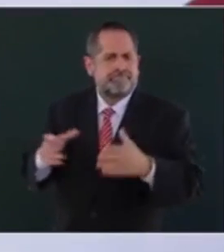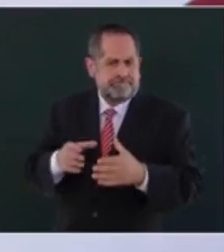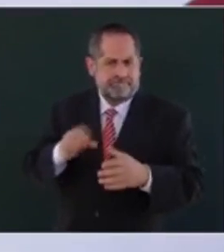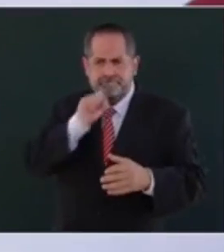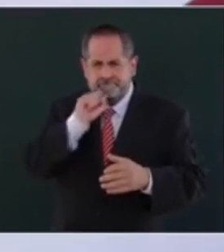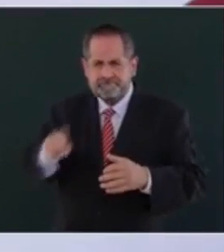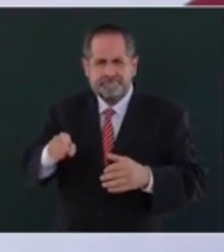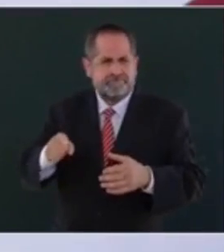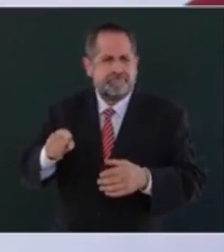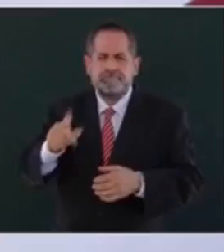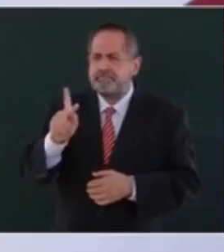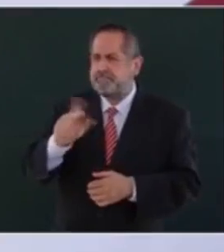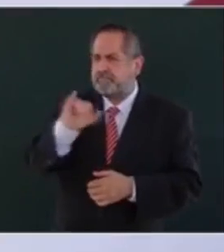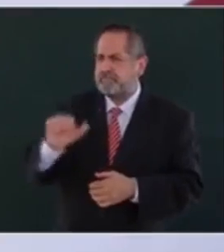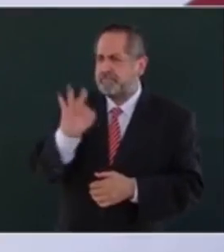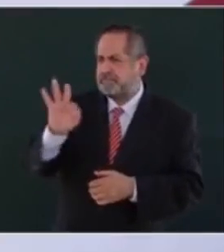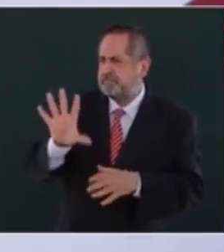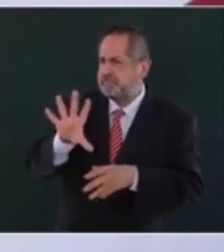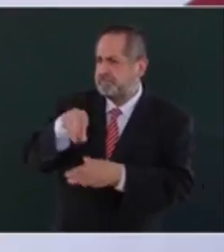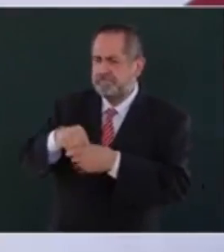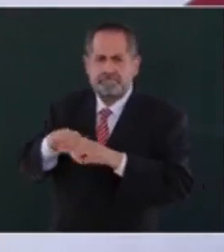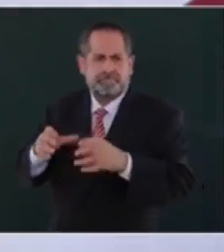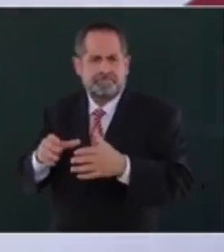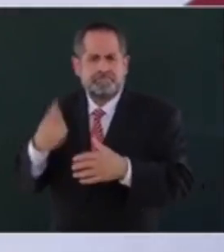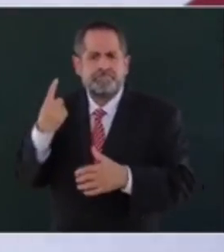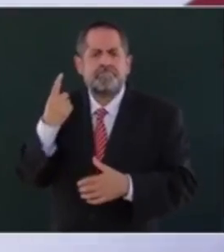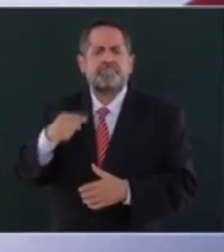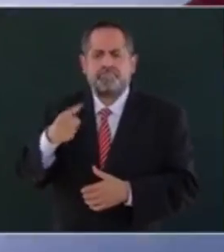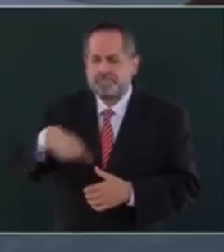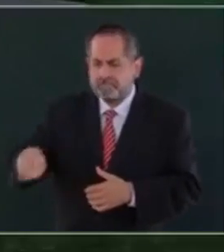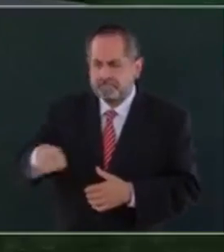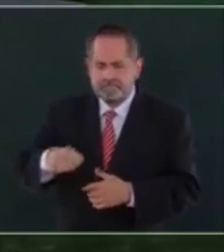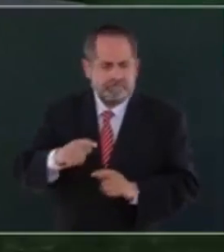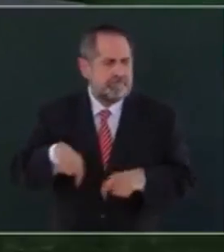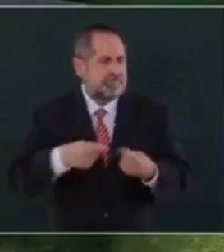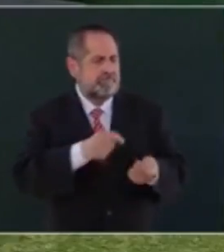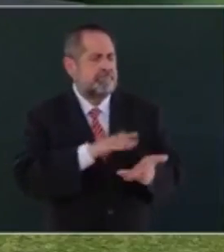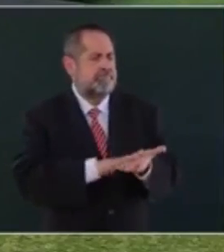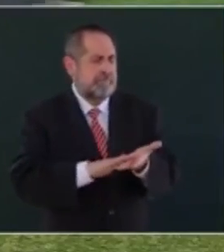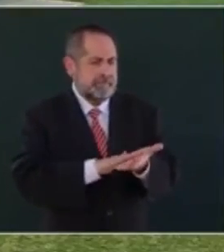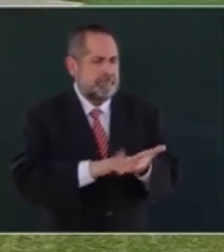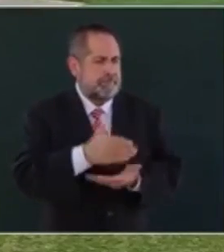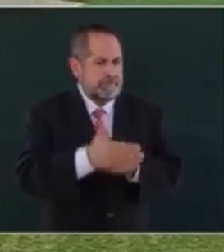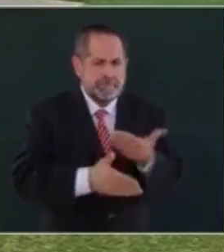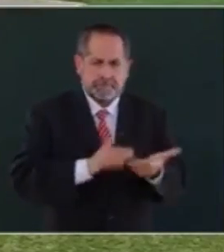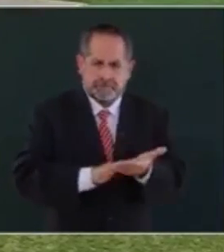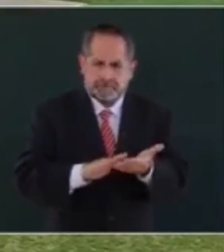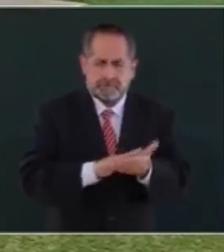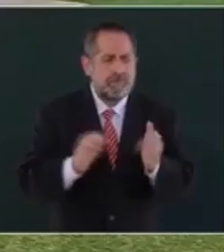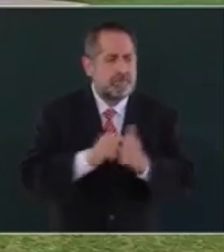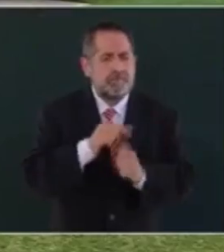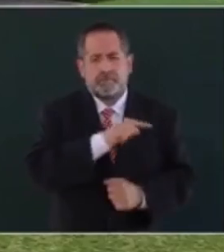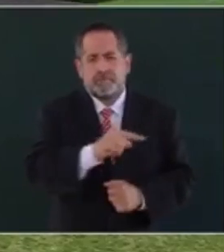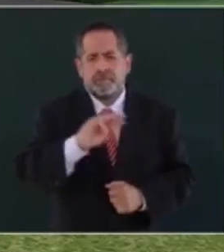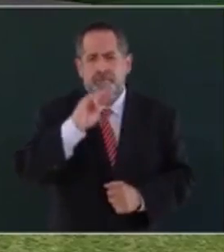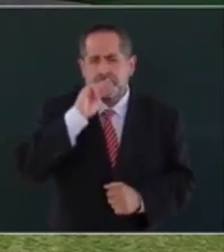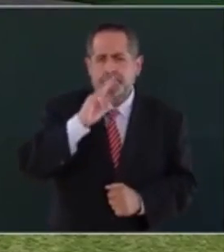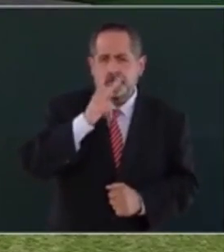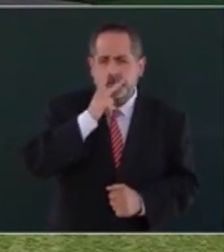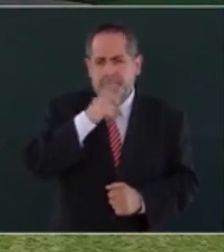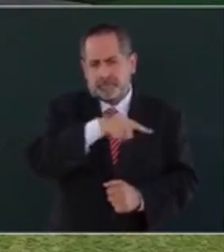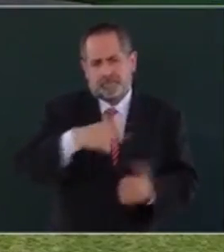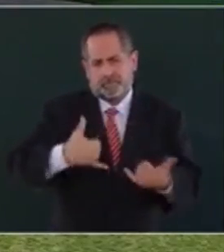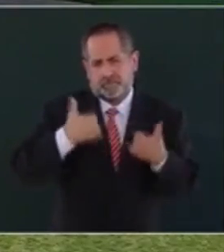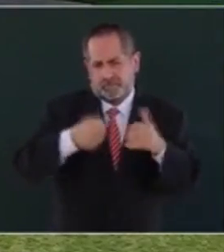Poder Judicial de la Federación para saldar la deuda que tenemos con las madres y padres de